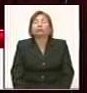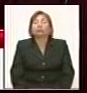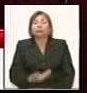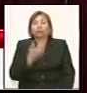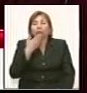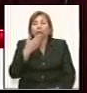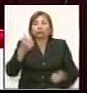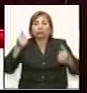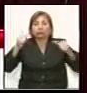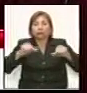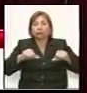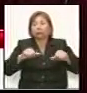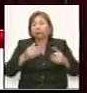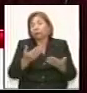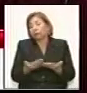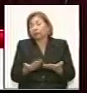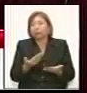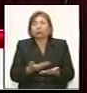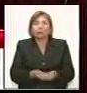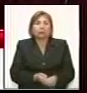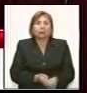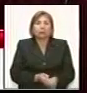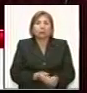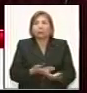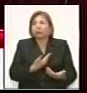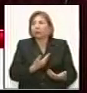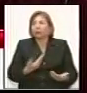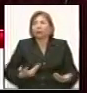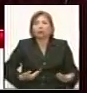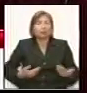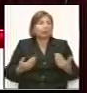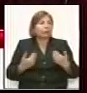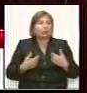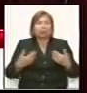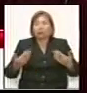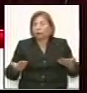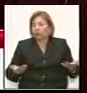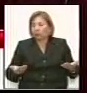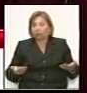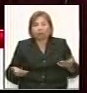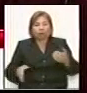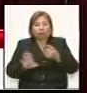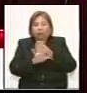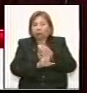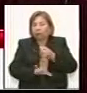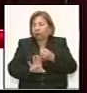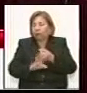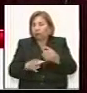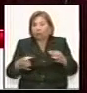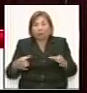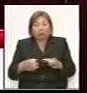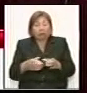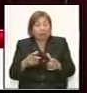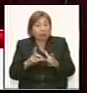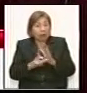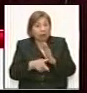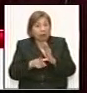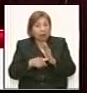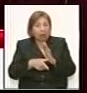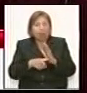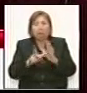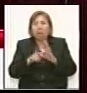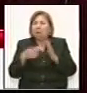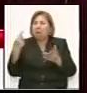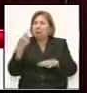derrotado. Entonces, es un gobierno que no tenía respaldo en el Congreso. Y luego vienen una serie